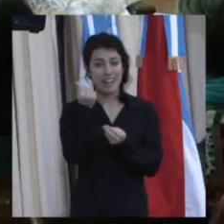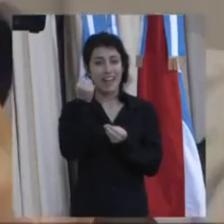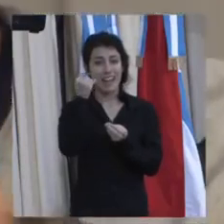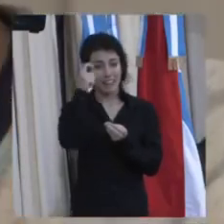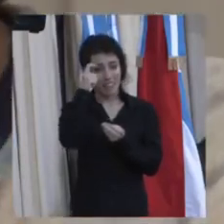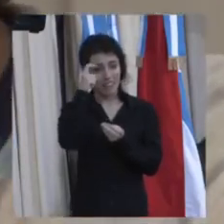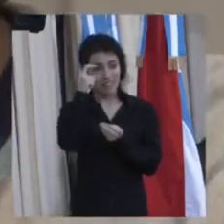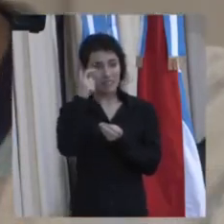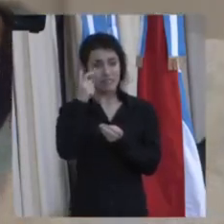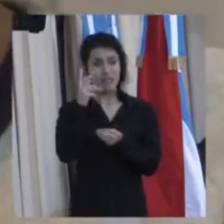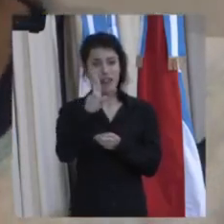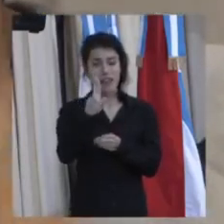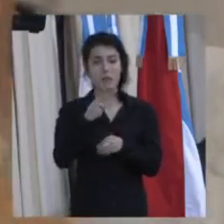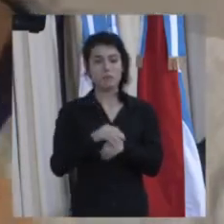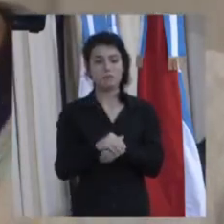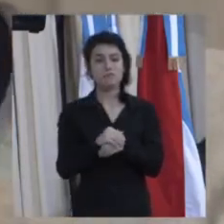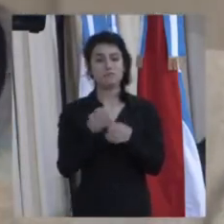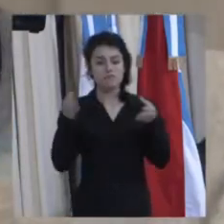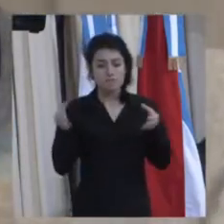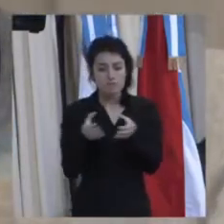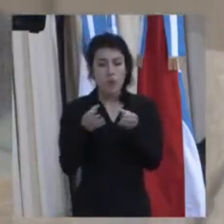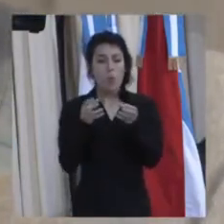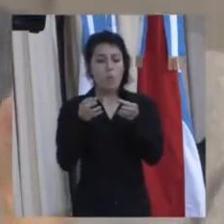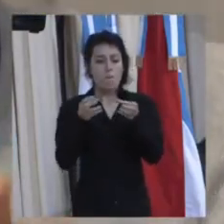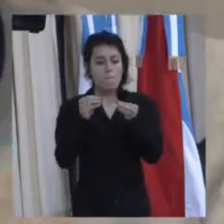más una esencia a descubrir que un conjunto de